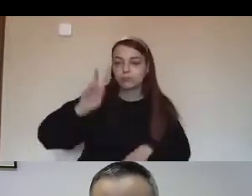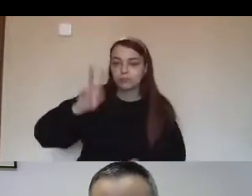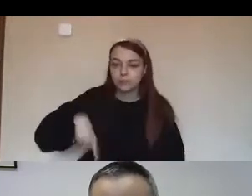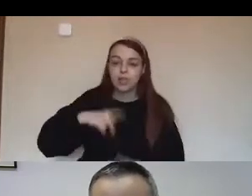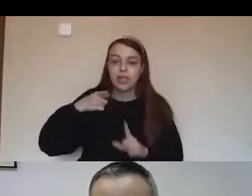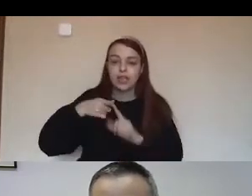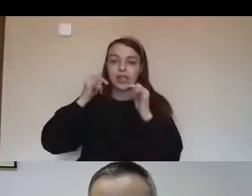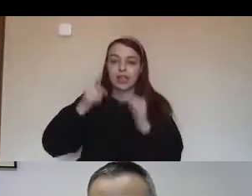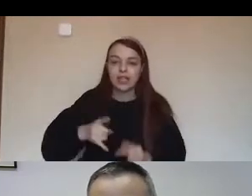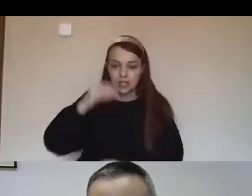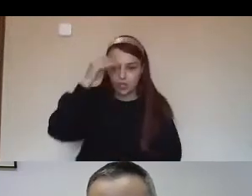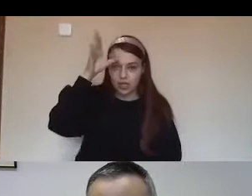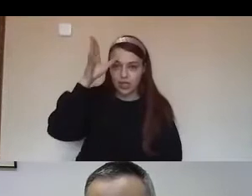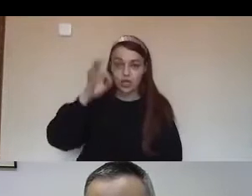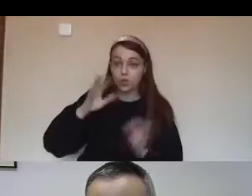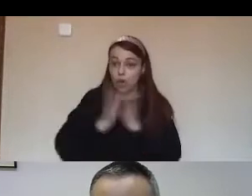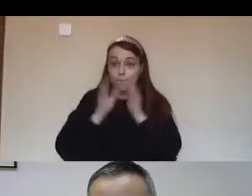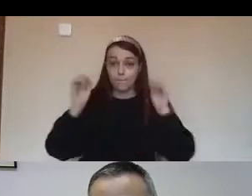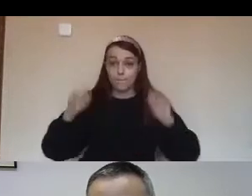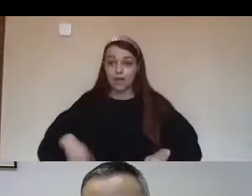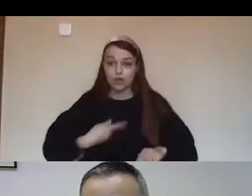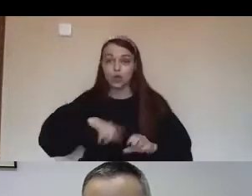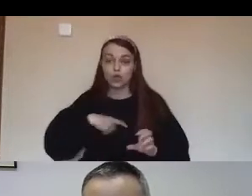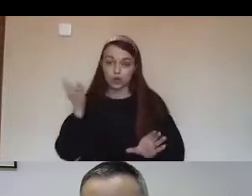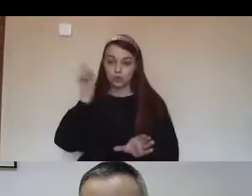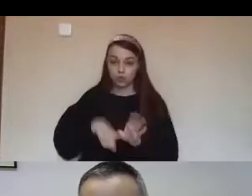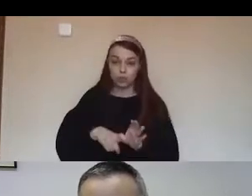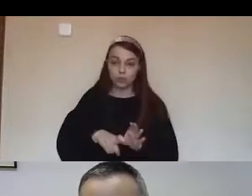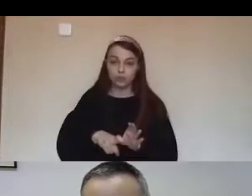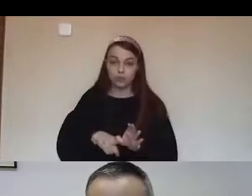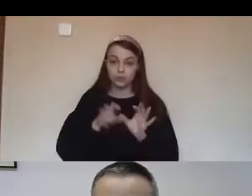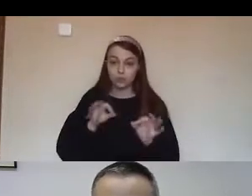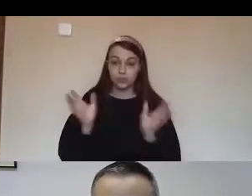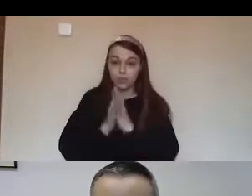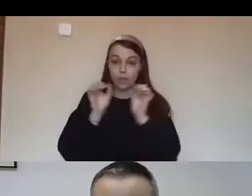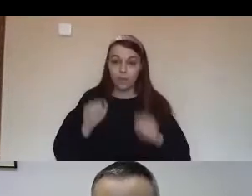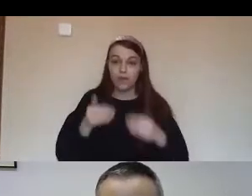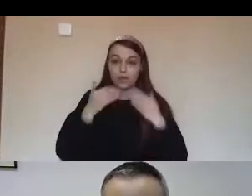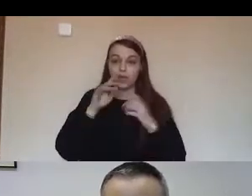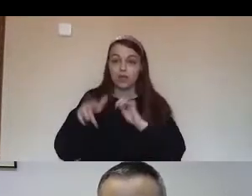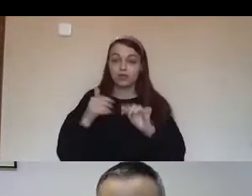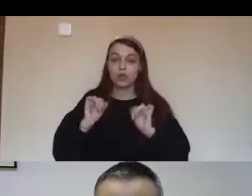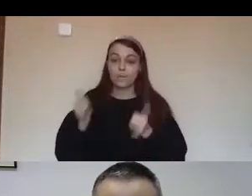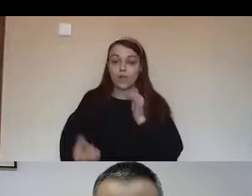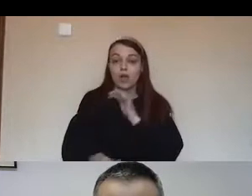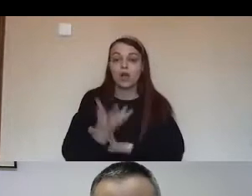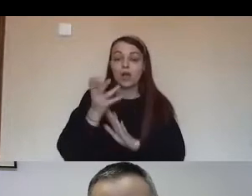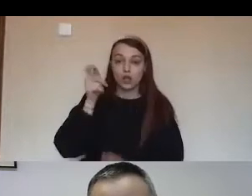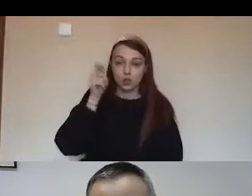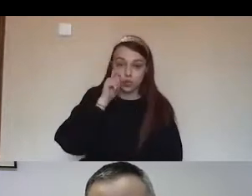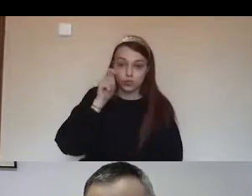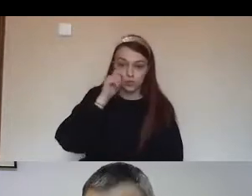en el parto ahí, en el Big Bang, de lo que fue la creación del concepto destino turístico inteligente en el mundo,